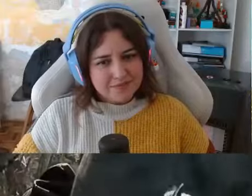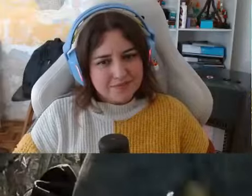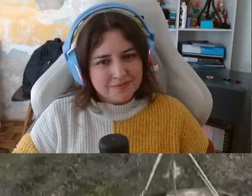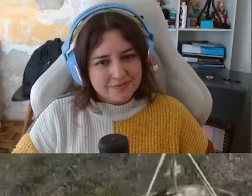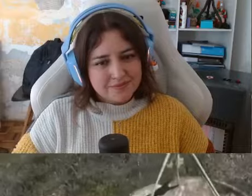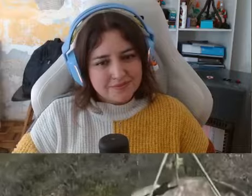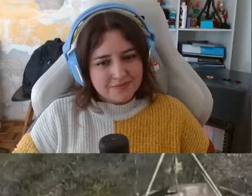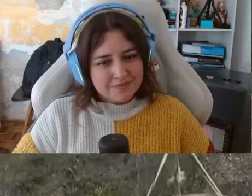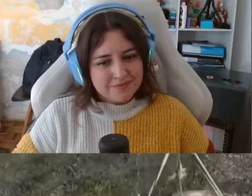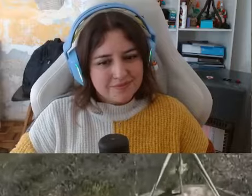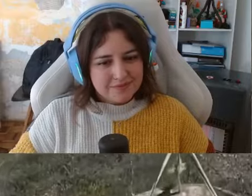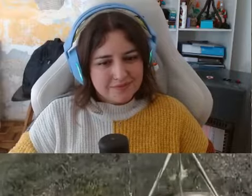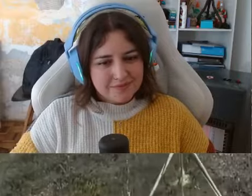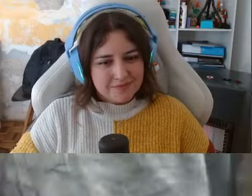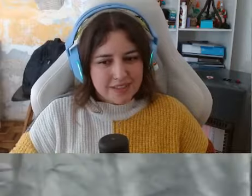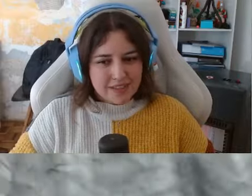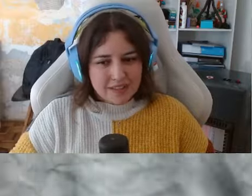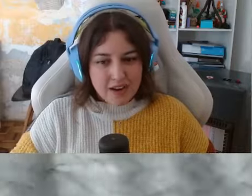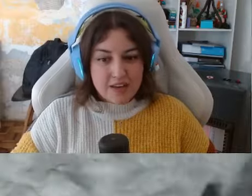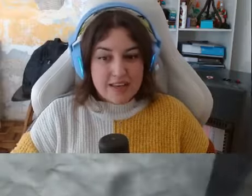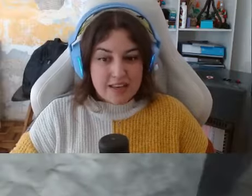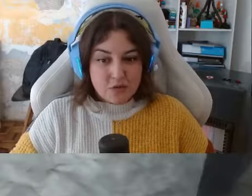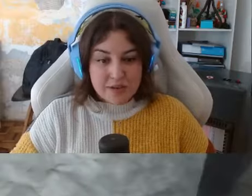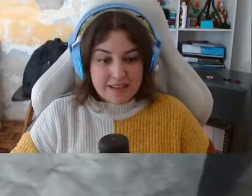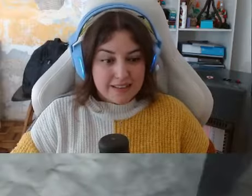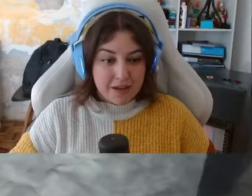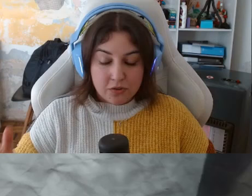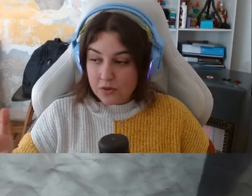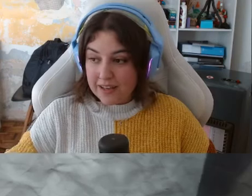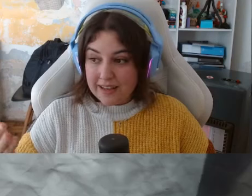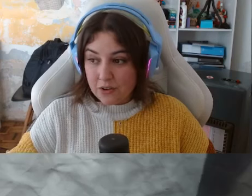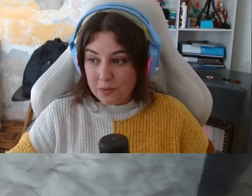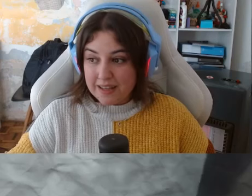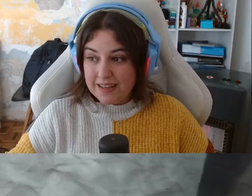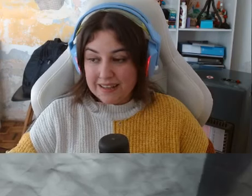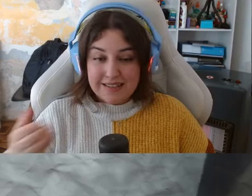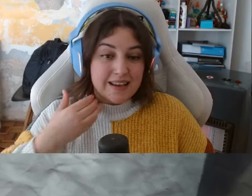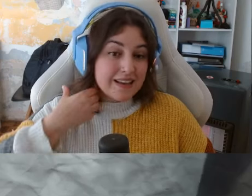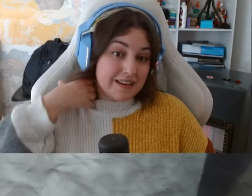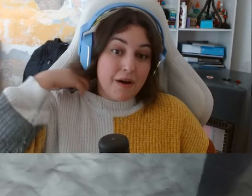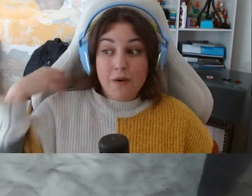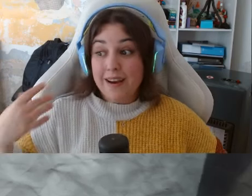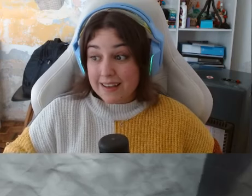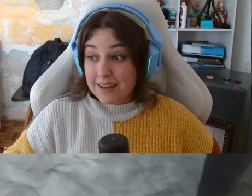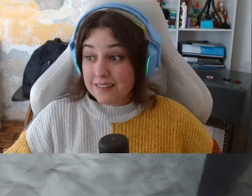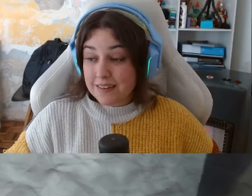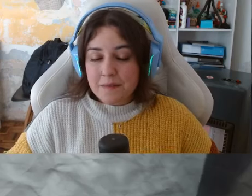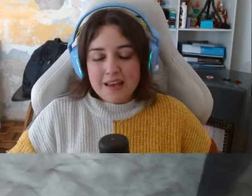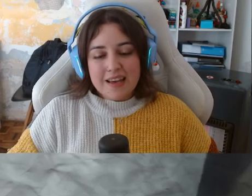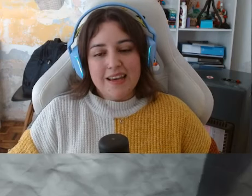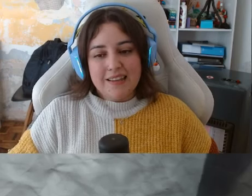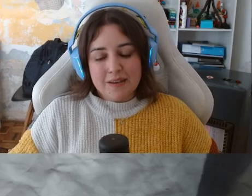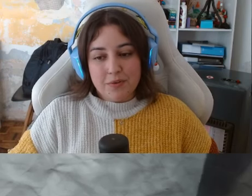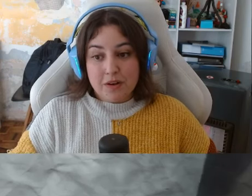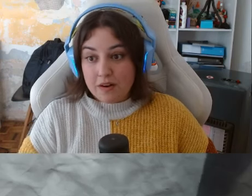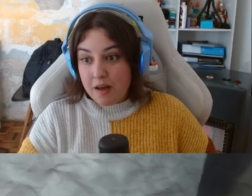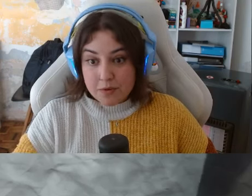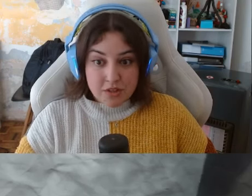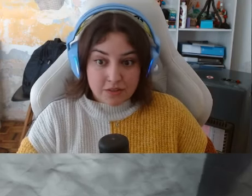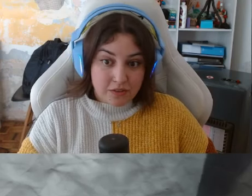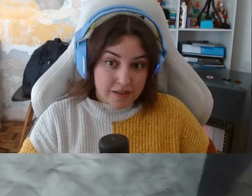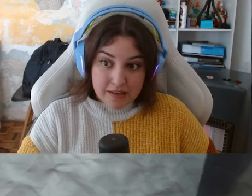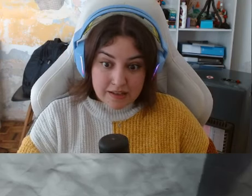Este camino tiene particularidades en cada tramo. Claro, y a su vez activas todo lo que es la economía, le das trabajo a la gente, porque con